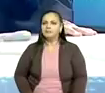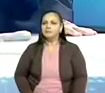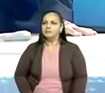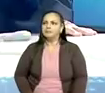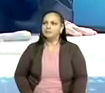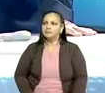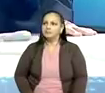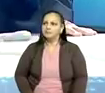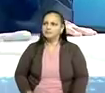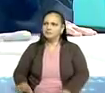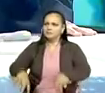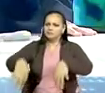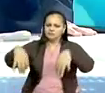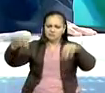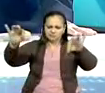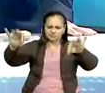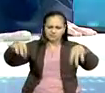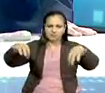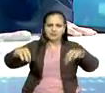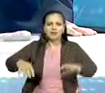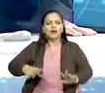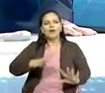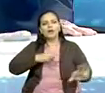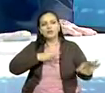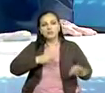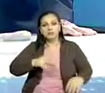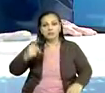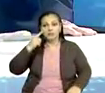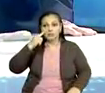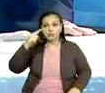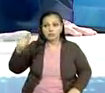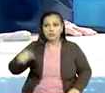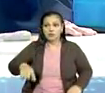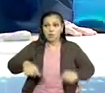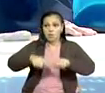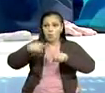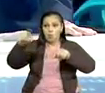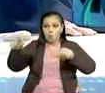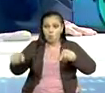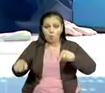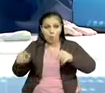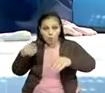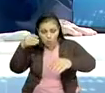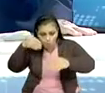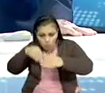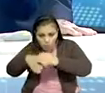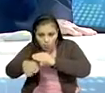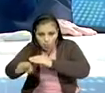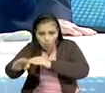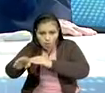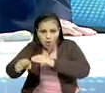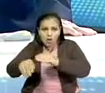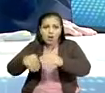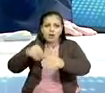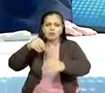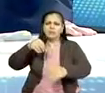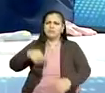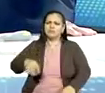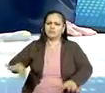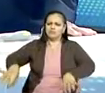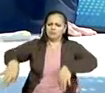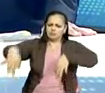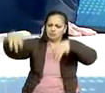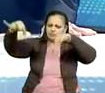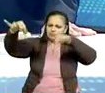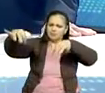Un trapo rojo me estaba mostrando. Por aquí se meten y por aquí salen. Ah, ya. Ahí está la entradita. ¿El trapo rojo qué es? ¿Para